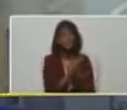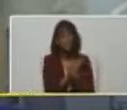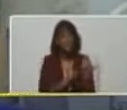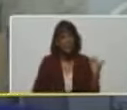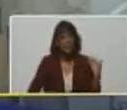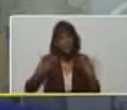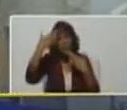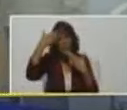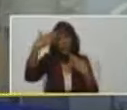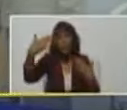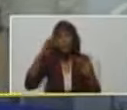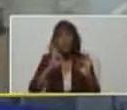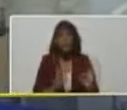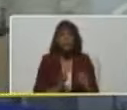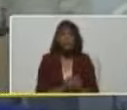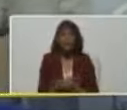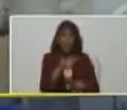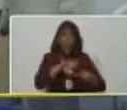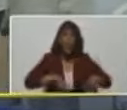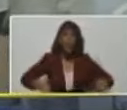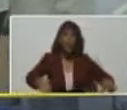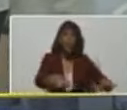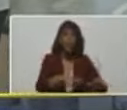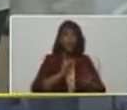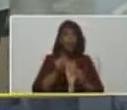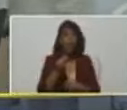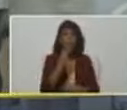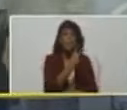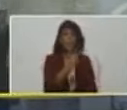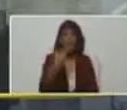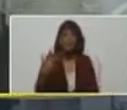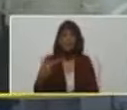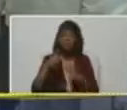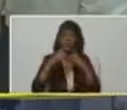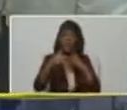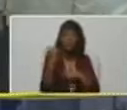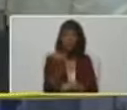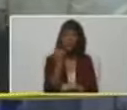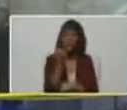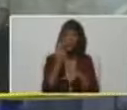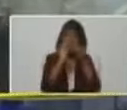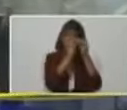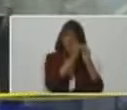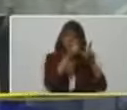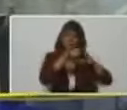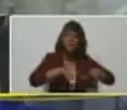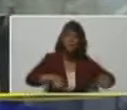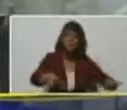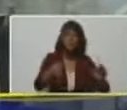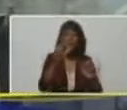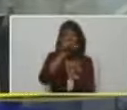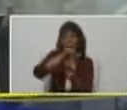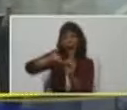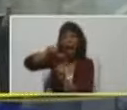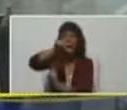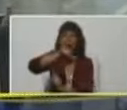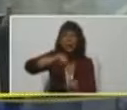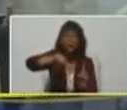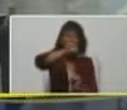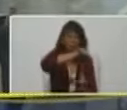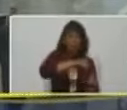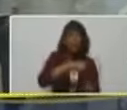un saludo. Acá nos encontramos en el kilómetro 23. Se ha restaurado todas las áreas del CDI Agustín